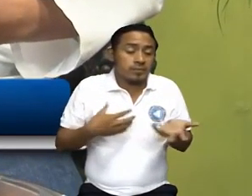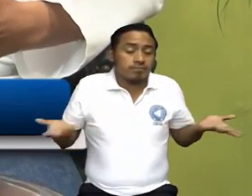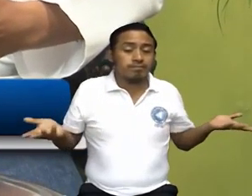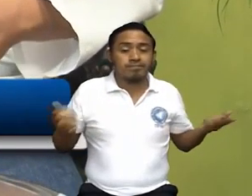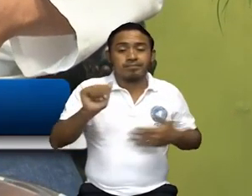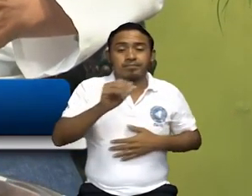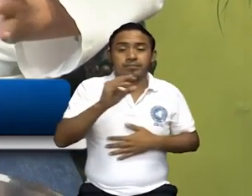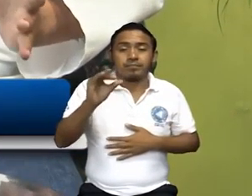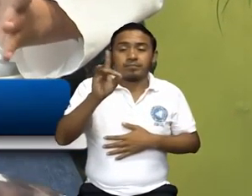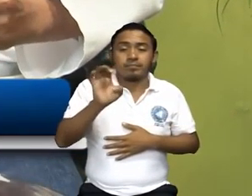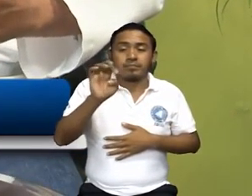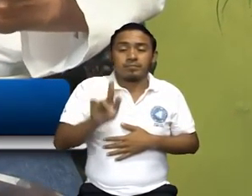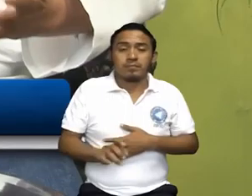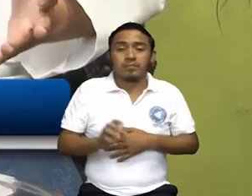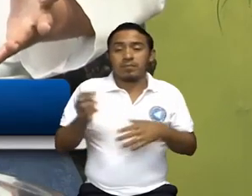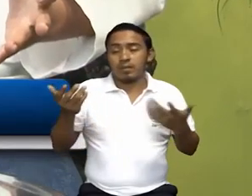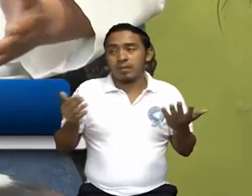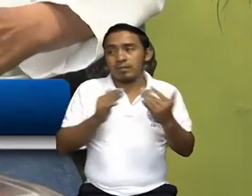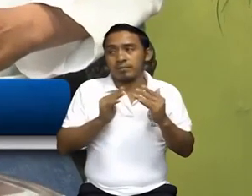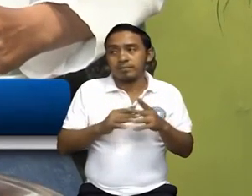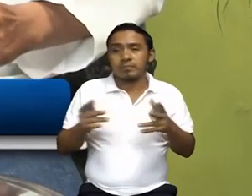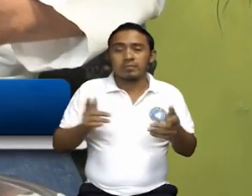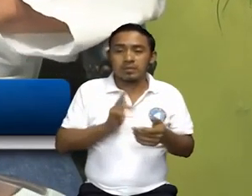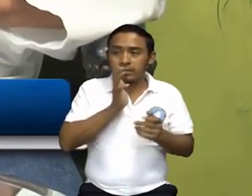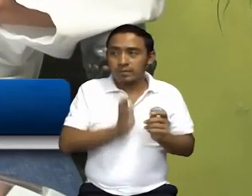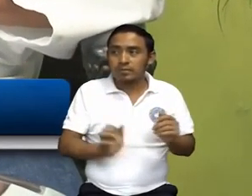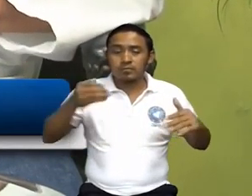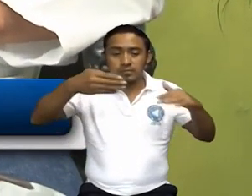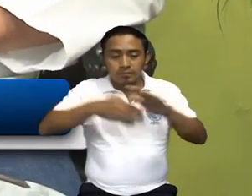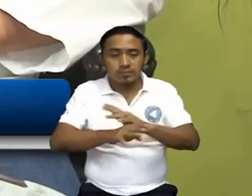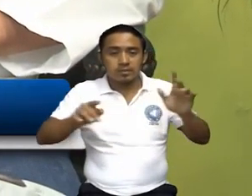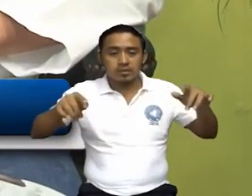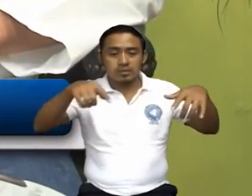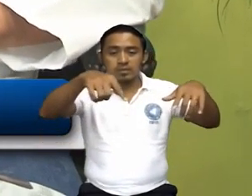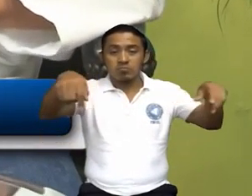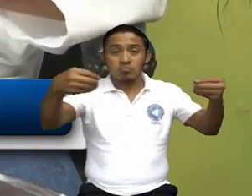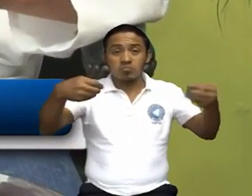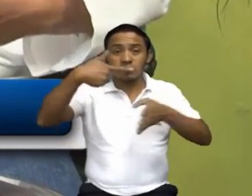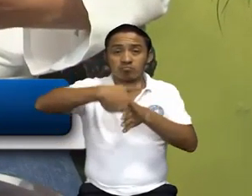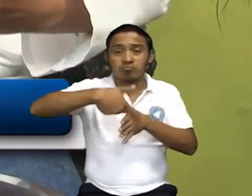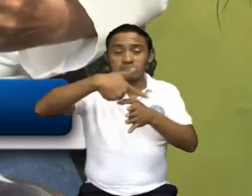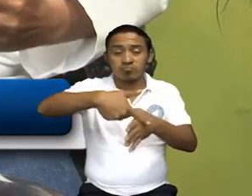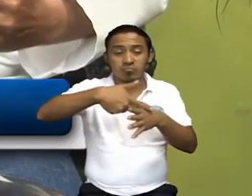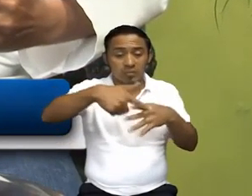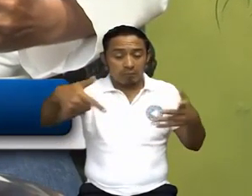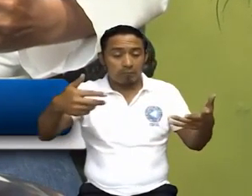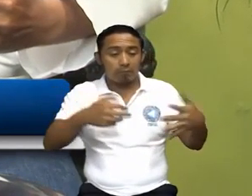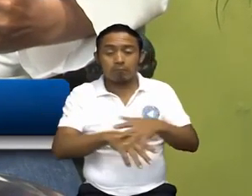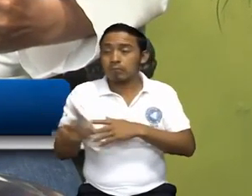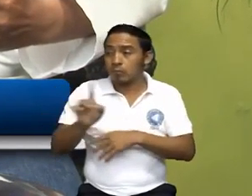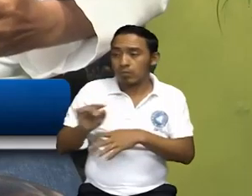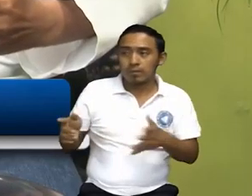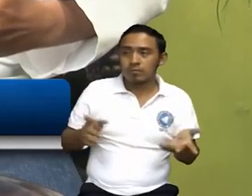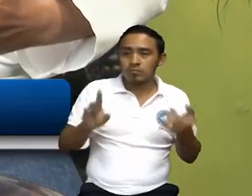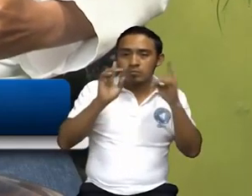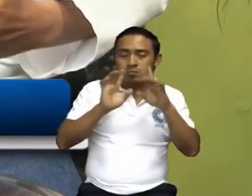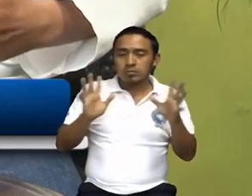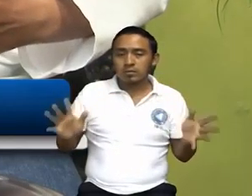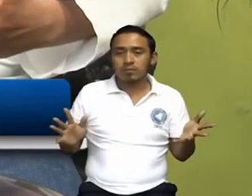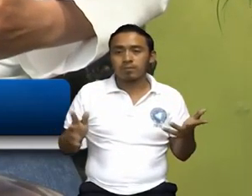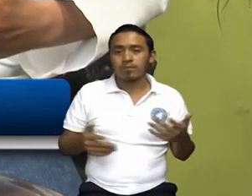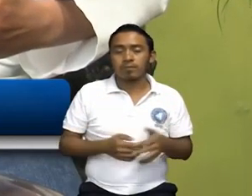en el lugar, porque en el campo, digamos, hay potreros, un niño que se mete a un potrero, hay que evitar que se metan a los potreros. ¿Cuántos niños han